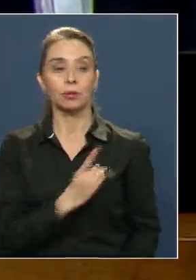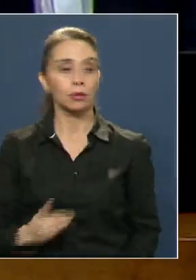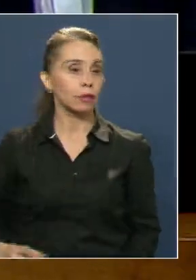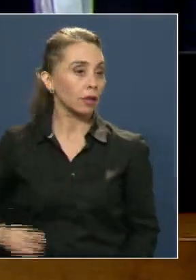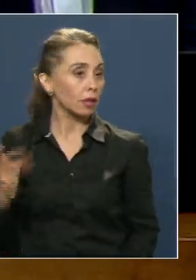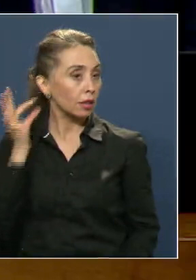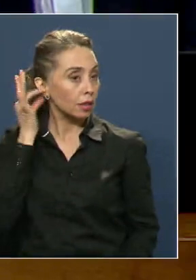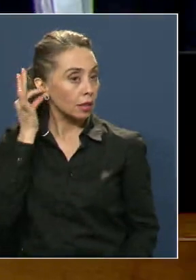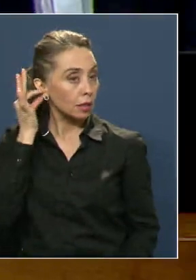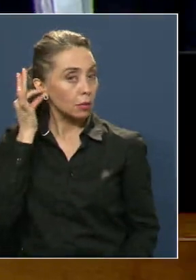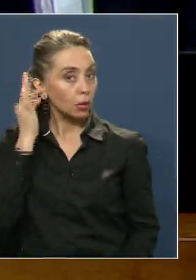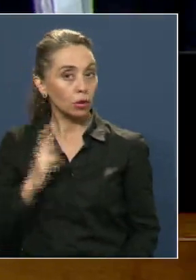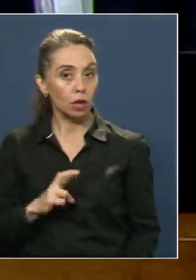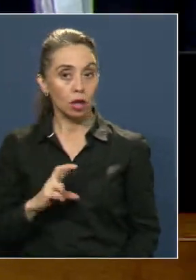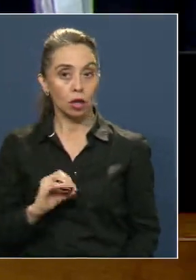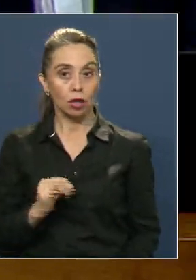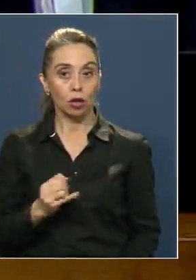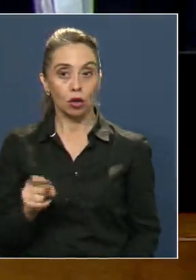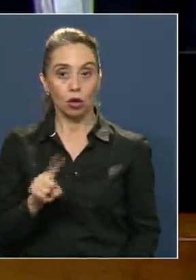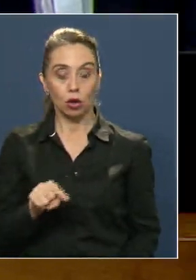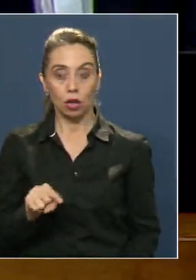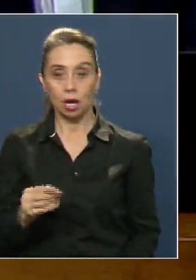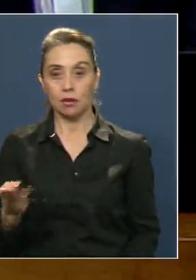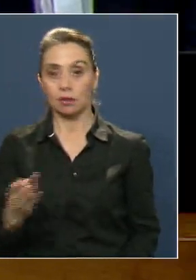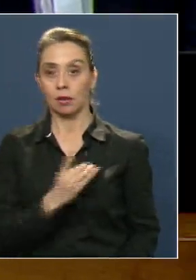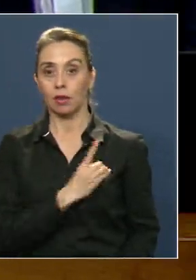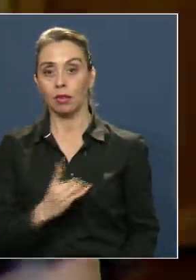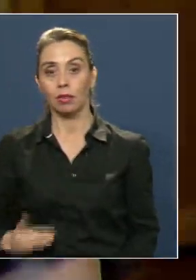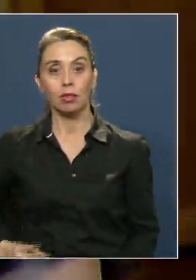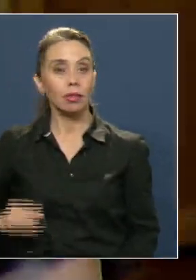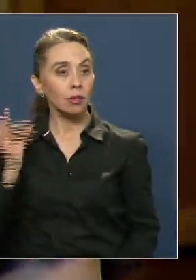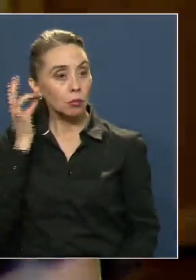diputada doña Camila Rojas. Diputado Sandón tiene la palabra.